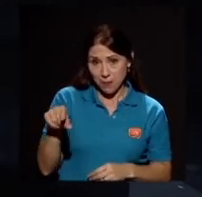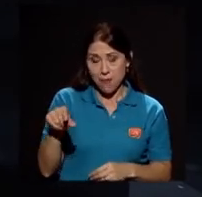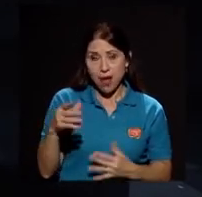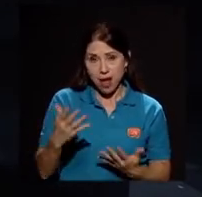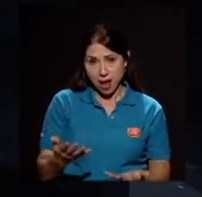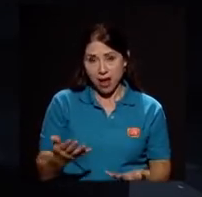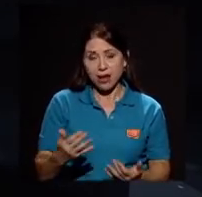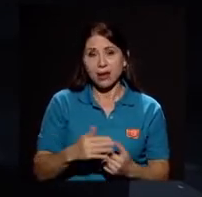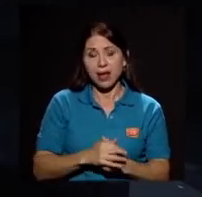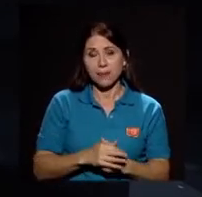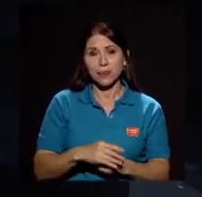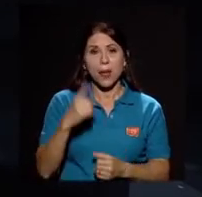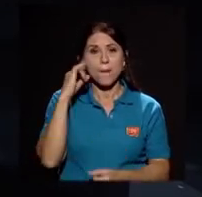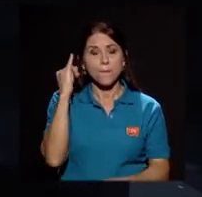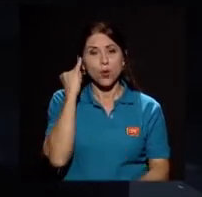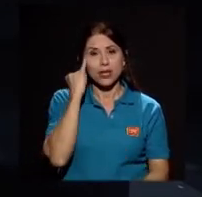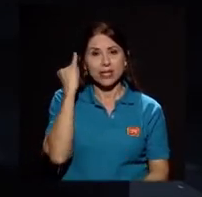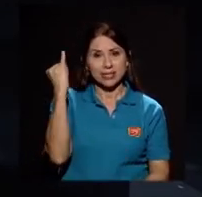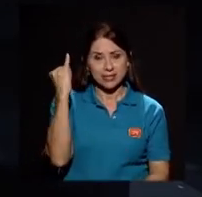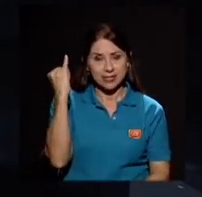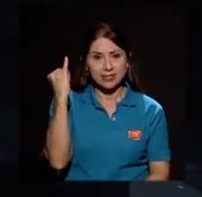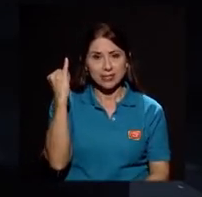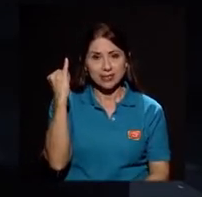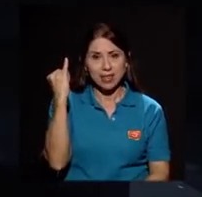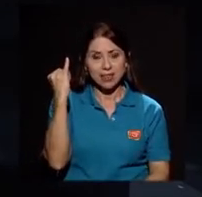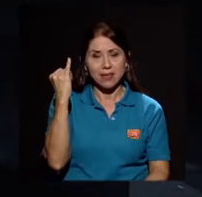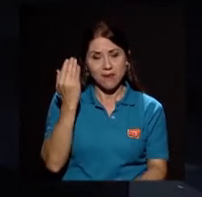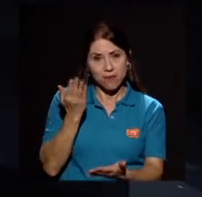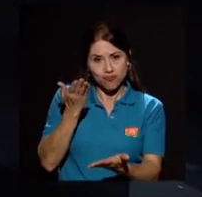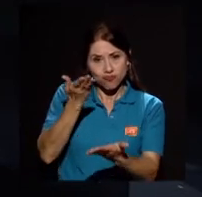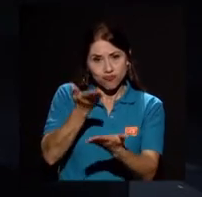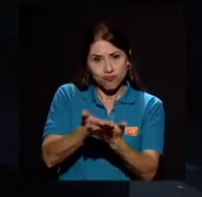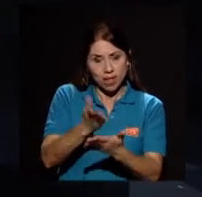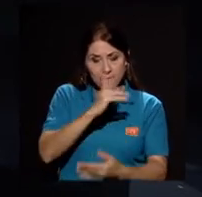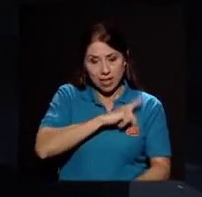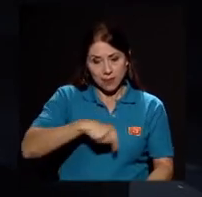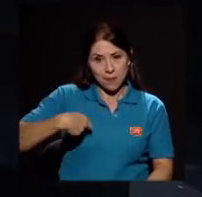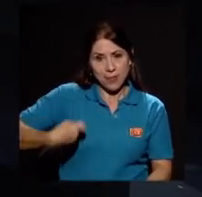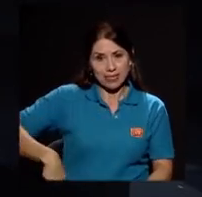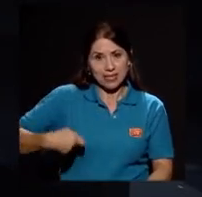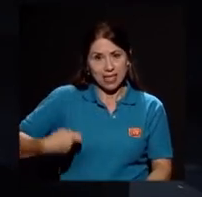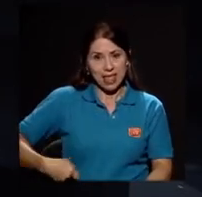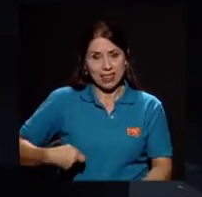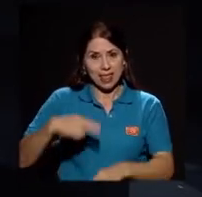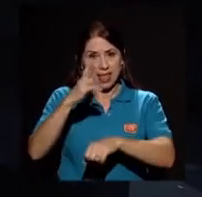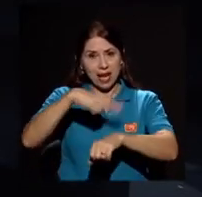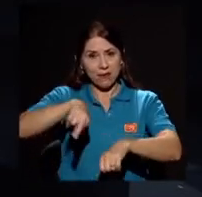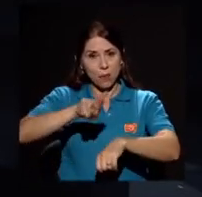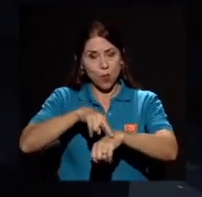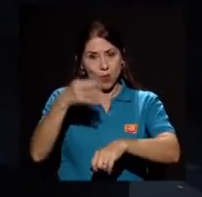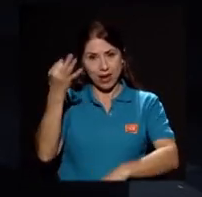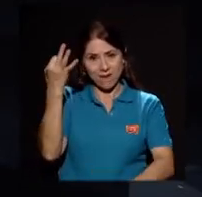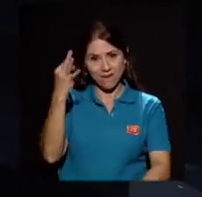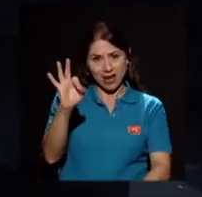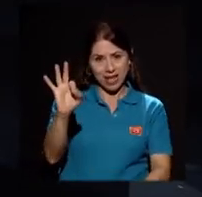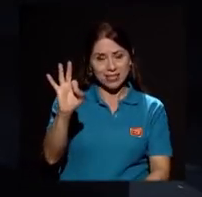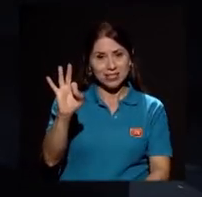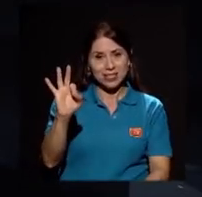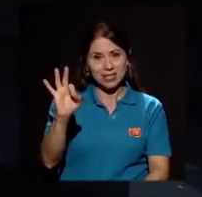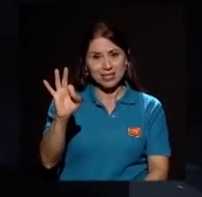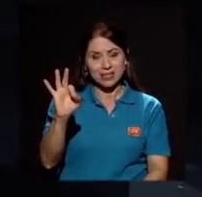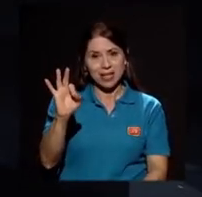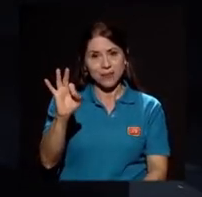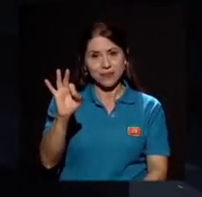por iniciativa del presidente de la república francesa que tanto en